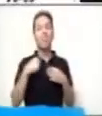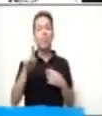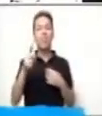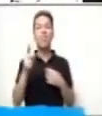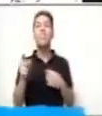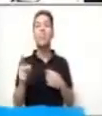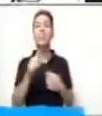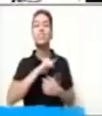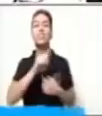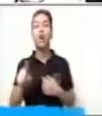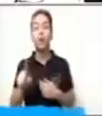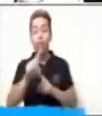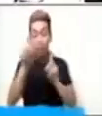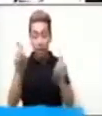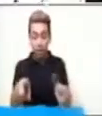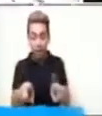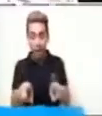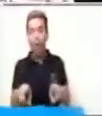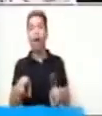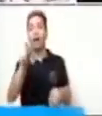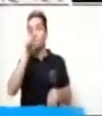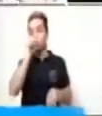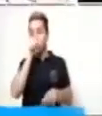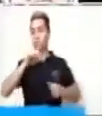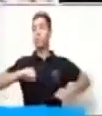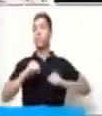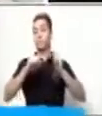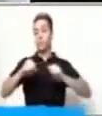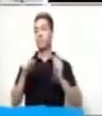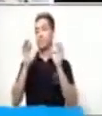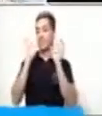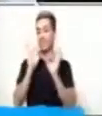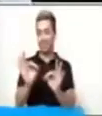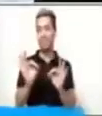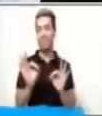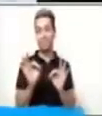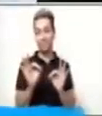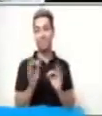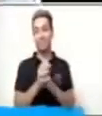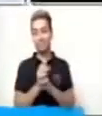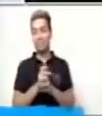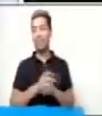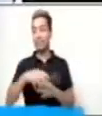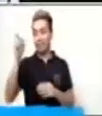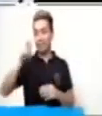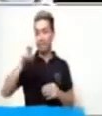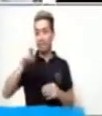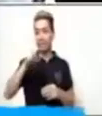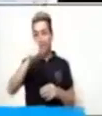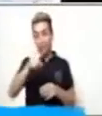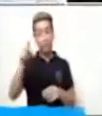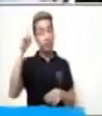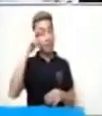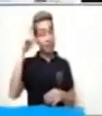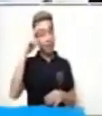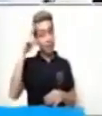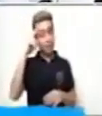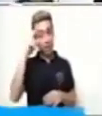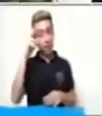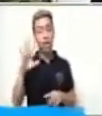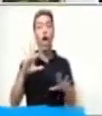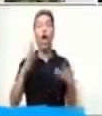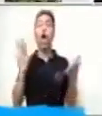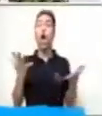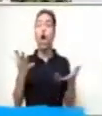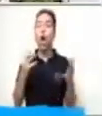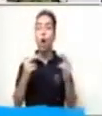La gallina. Excelente. Es necesario que recordemos la entonación